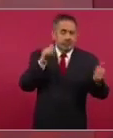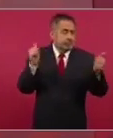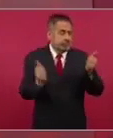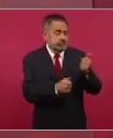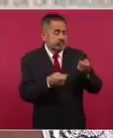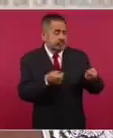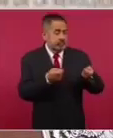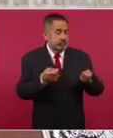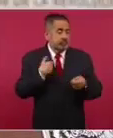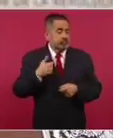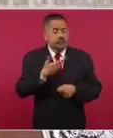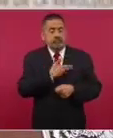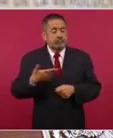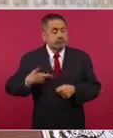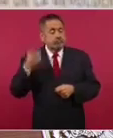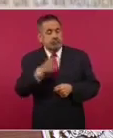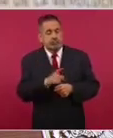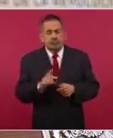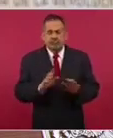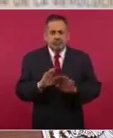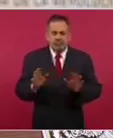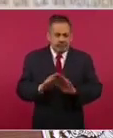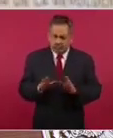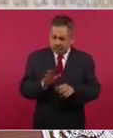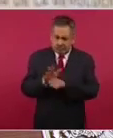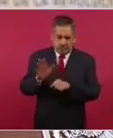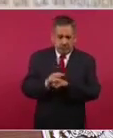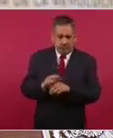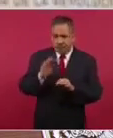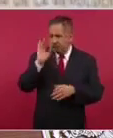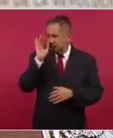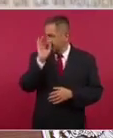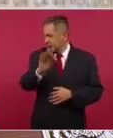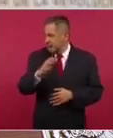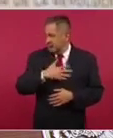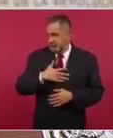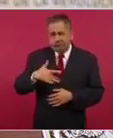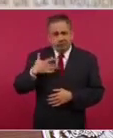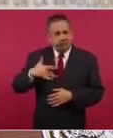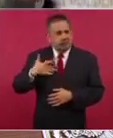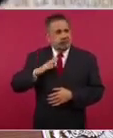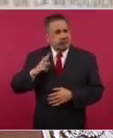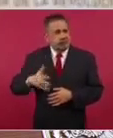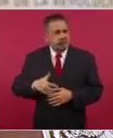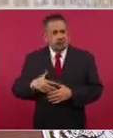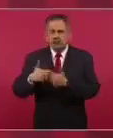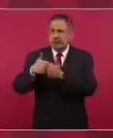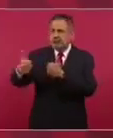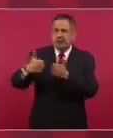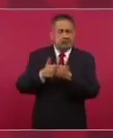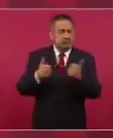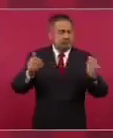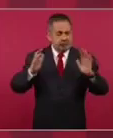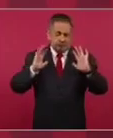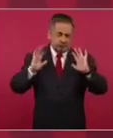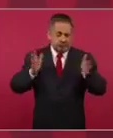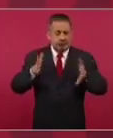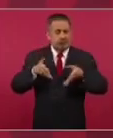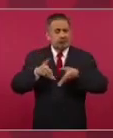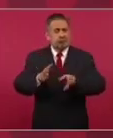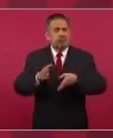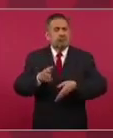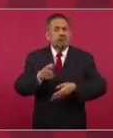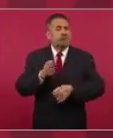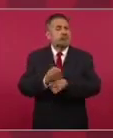subordinados al presidente. Es un orgullo el que ahora estemos viviendo un